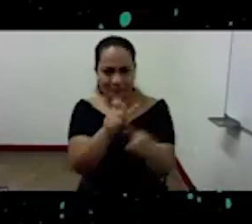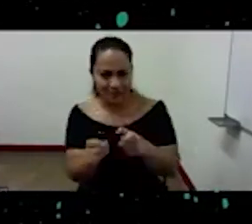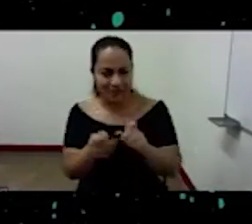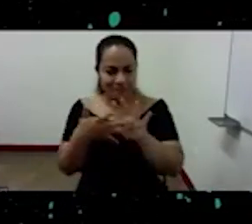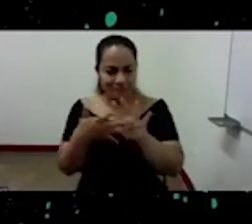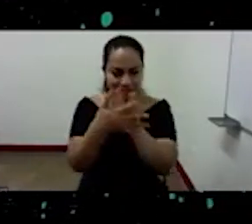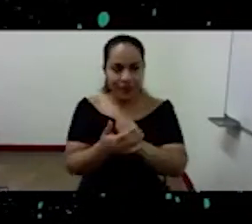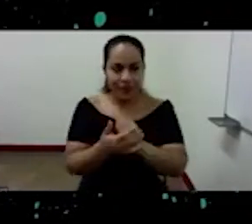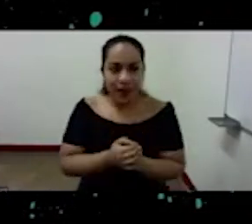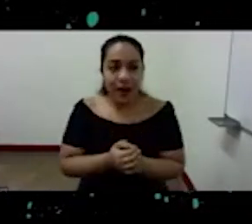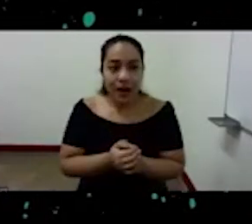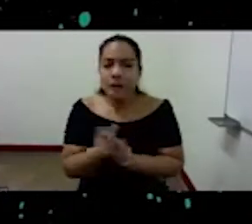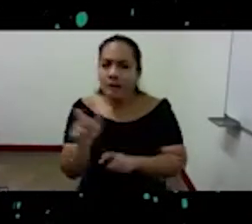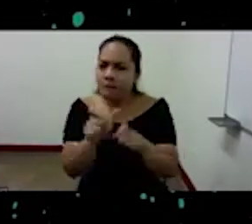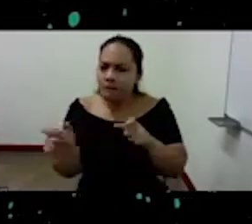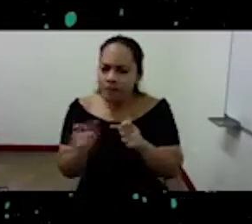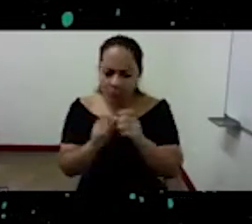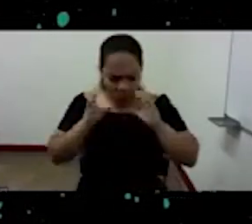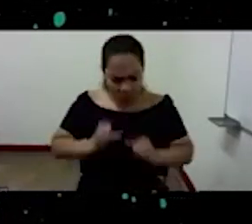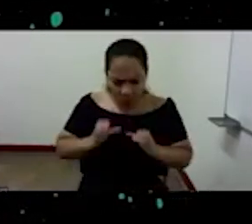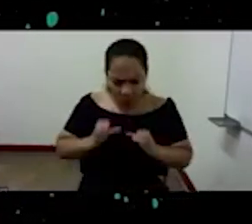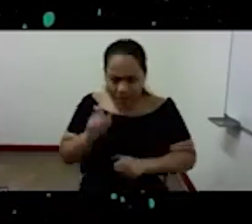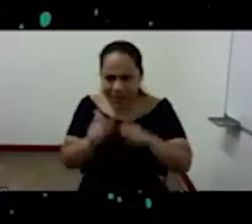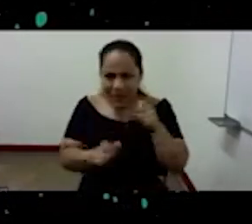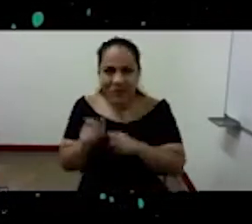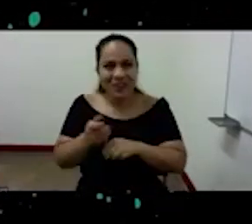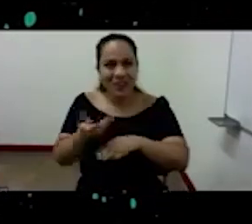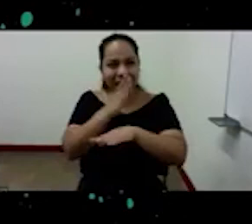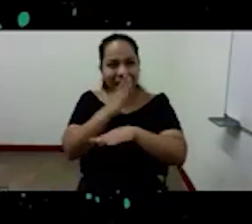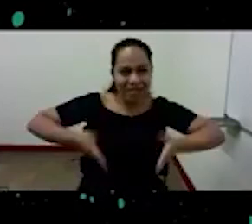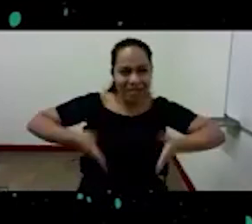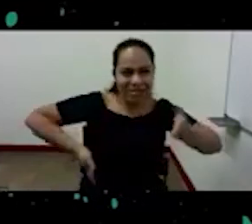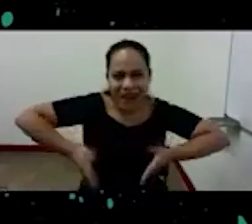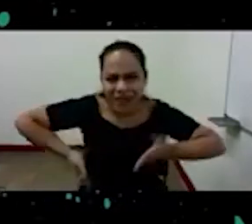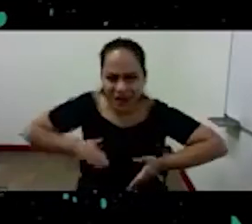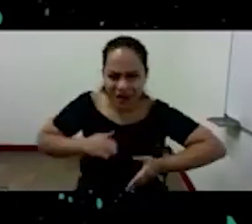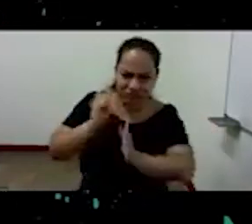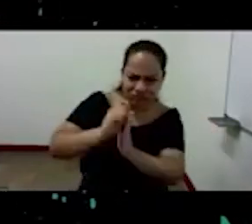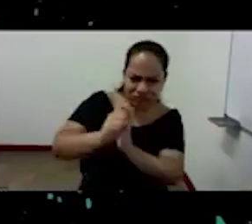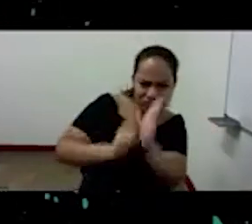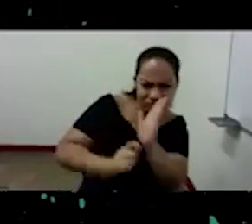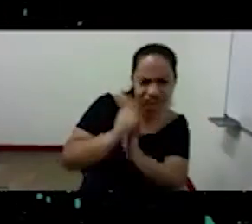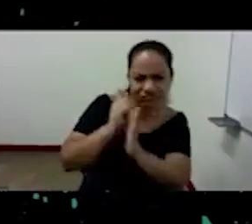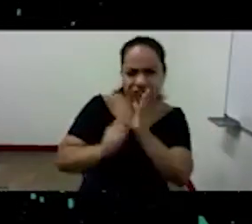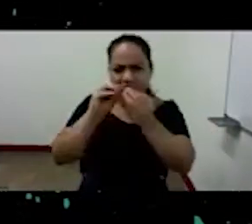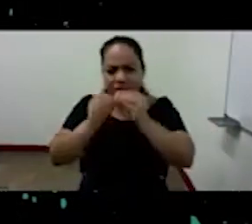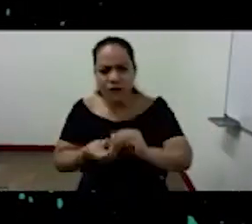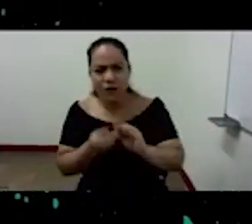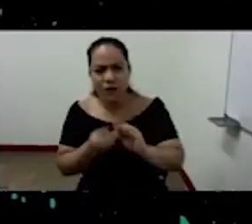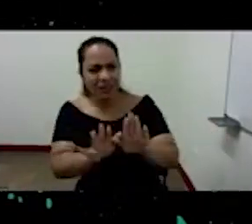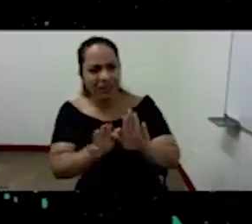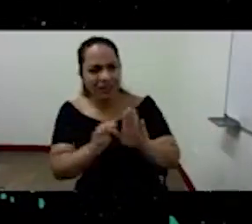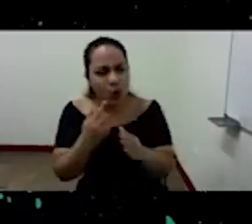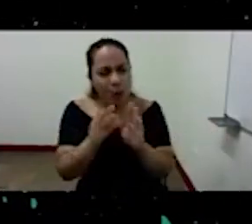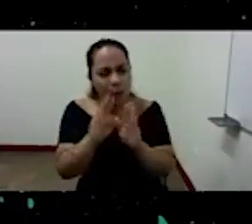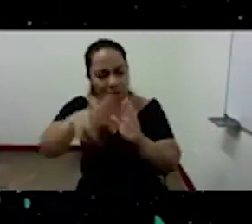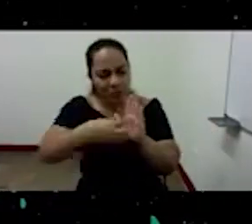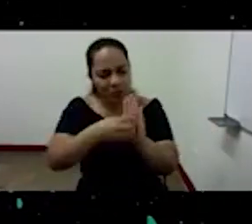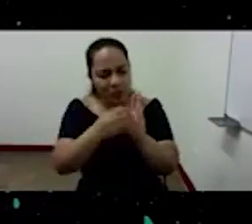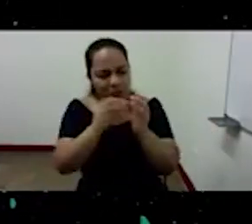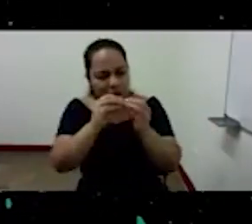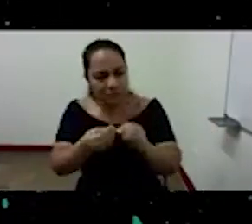quienes se basaron en los cuerpos de los atletas griegos para esculpir la figura de Apolo como símbolo de la perfección del mundo